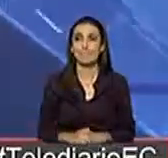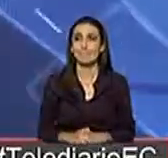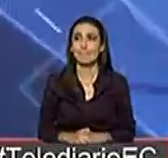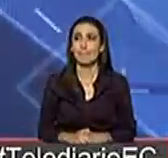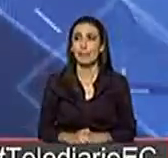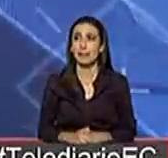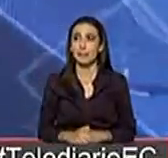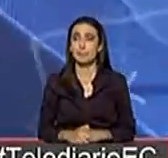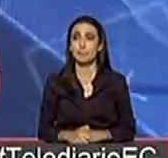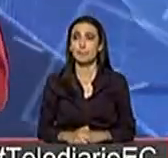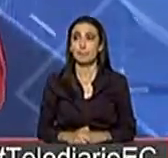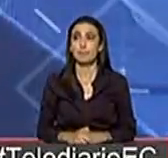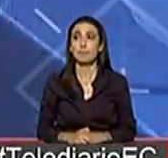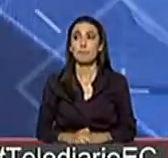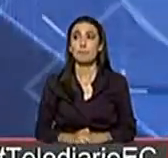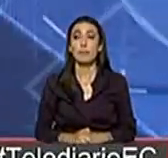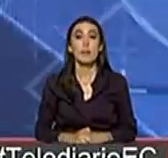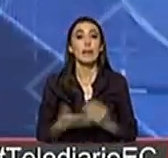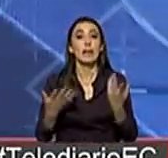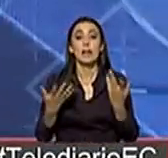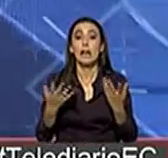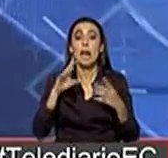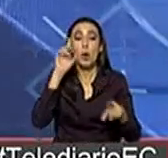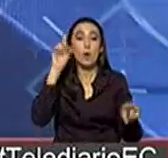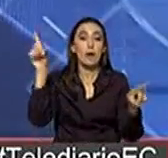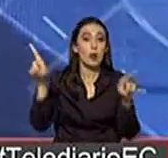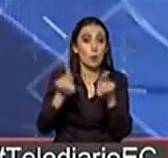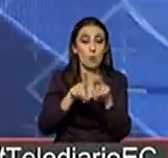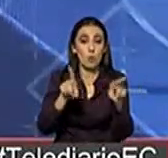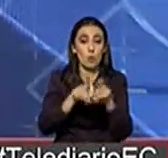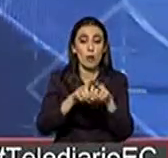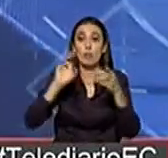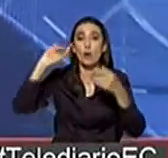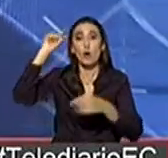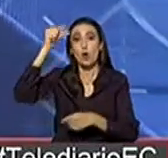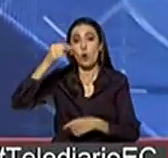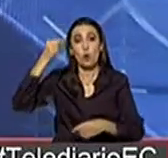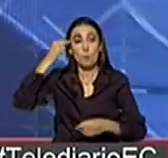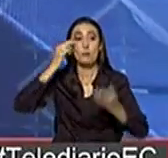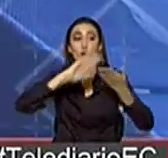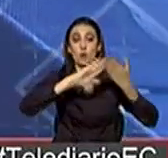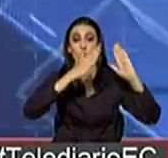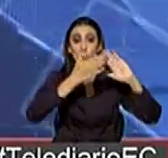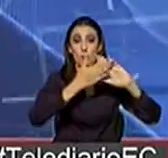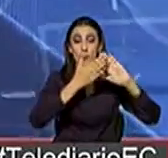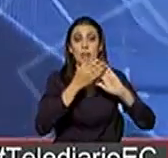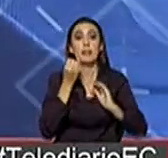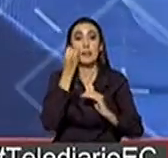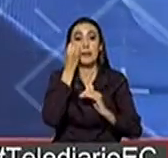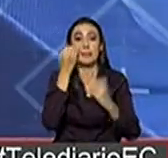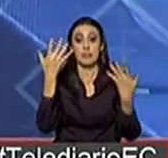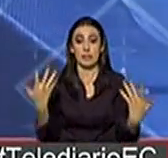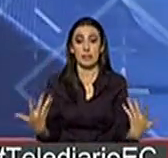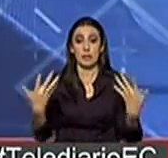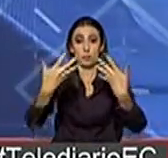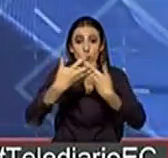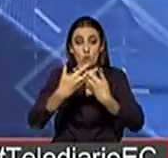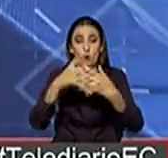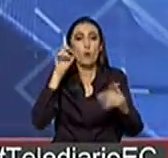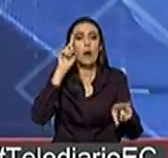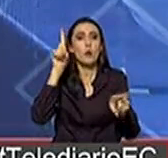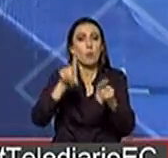como un hecho inédito se considera el acuerdo alcanzado entre el gobierno y el movimiento indígena a criterio de analistas